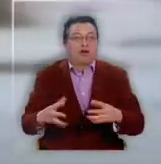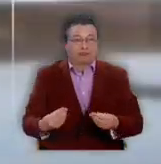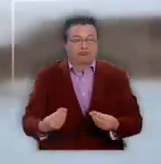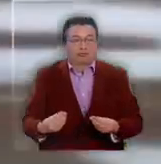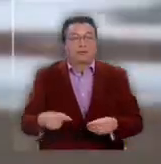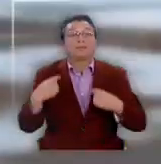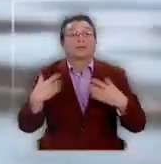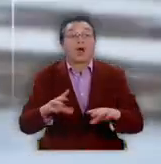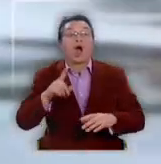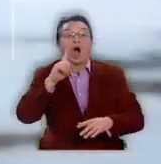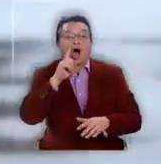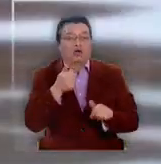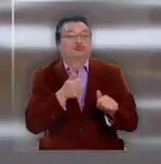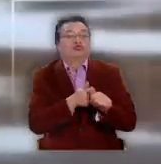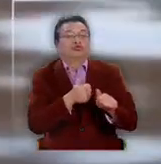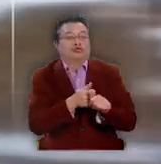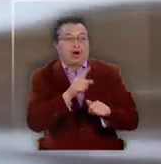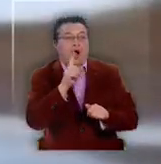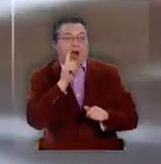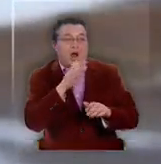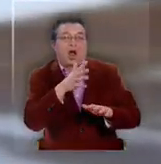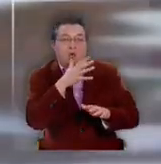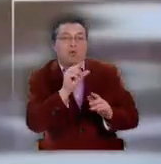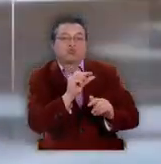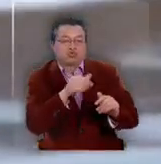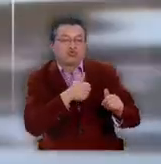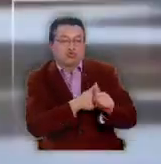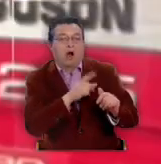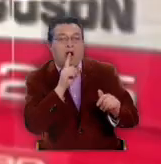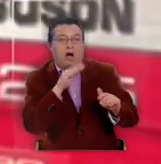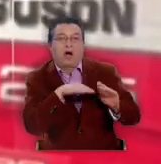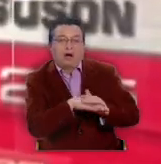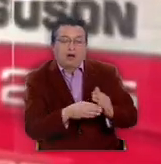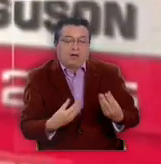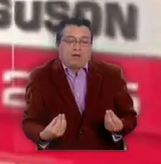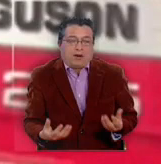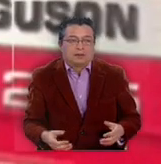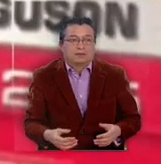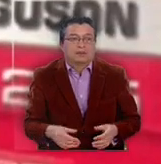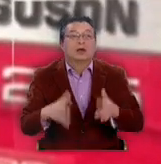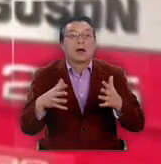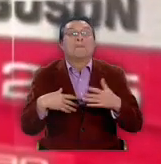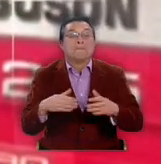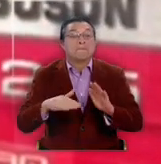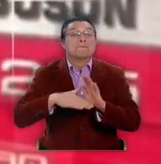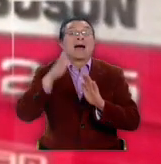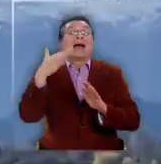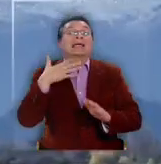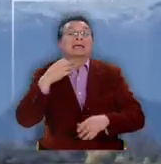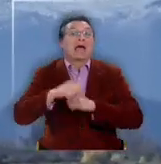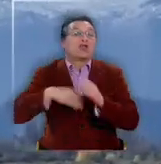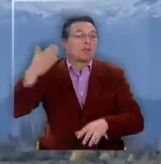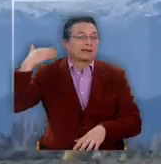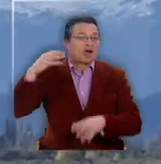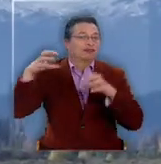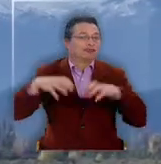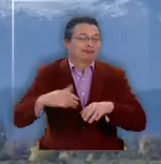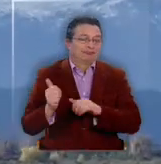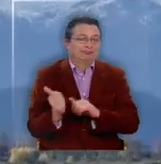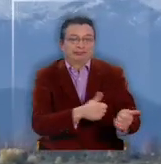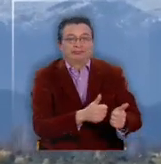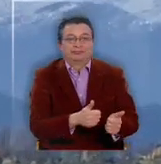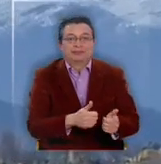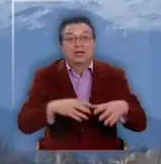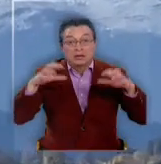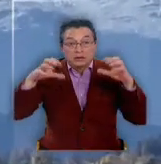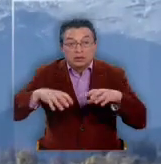tenemos una reserva que nos asegura algo de agua para lo que es verano. Es más que todo lo que llovió el año pasado. Las lluvias